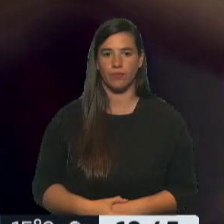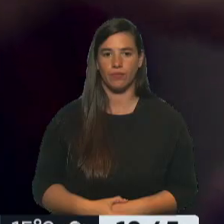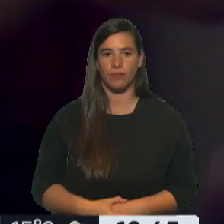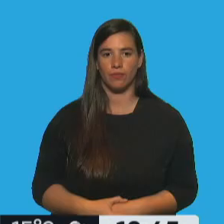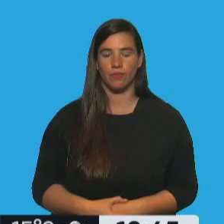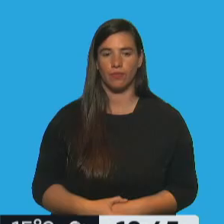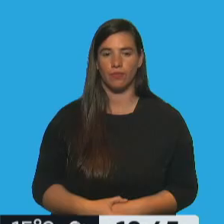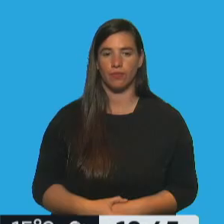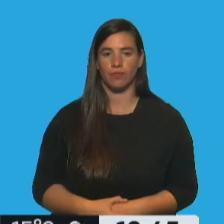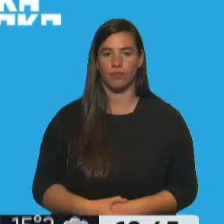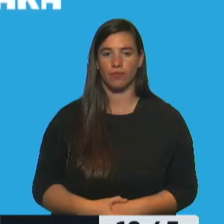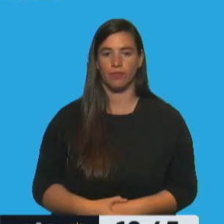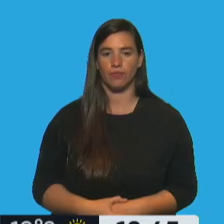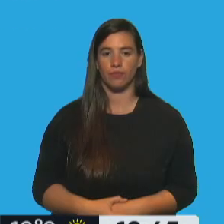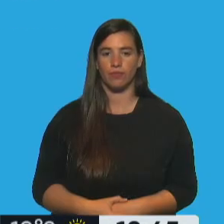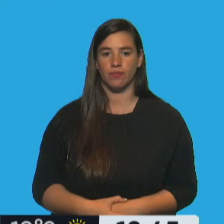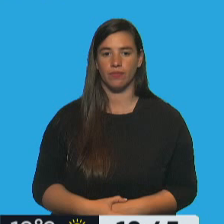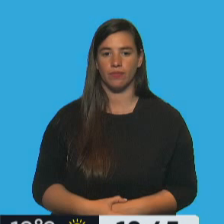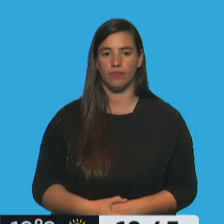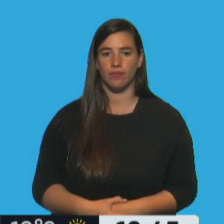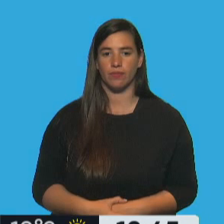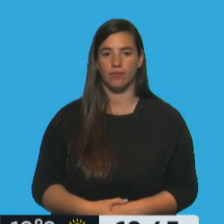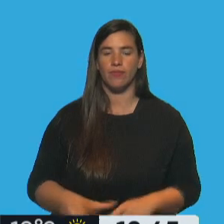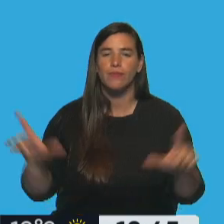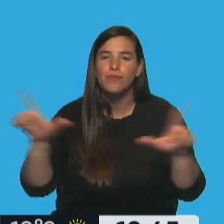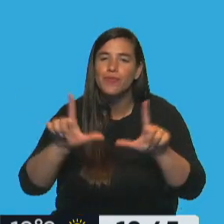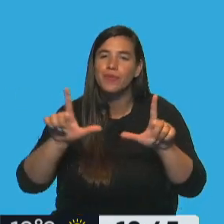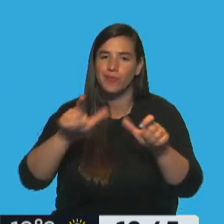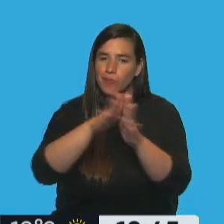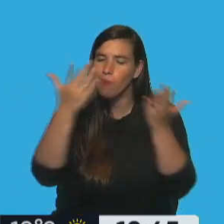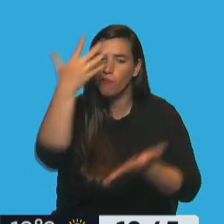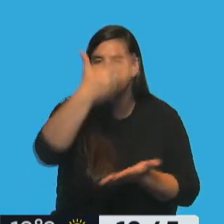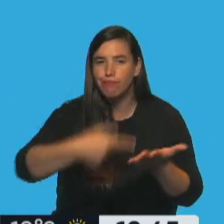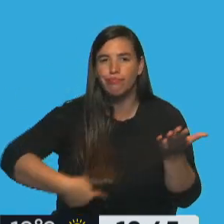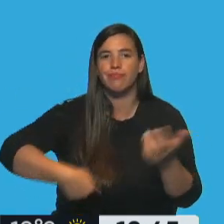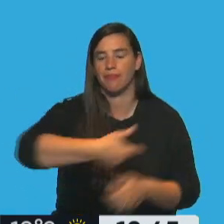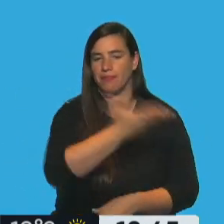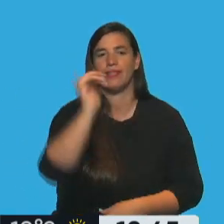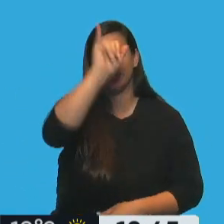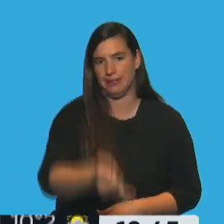Medios públicos. Sí.